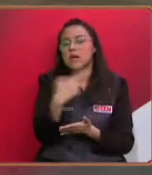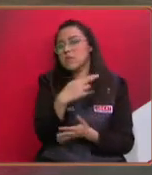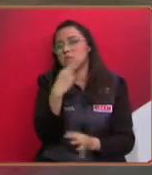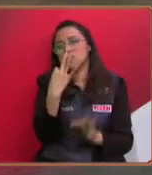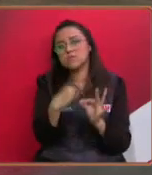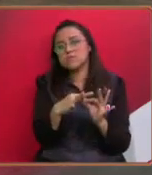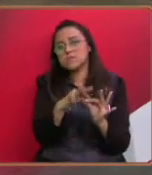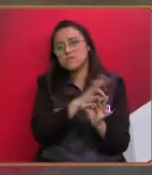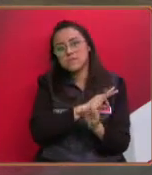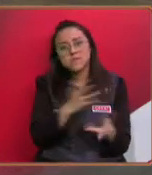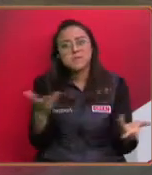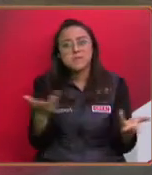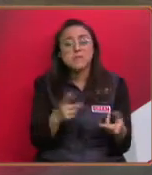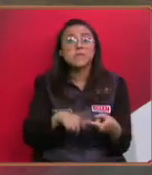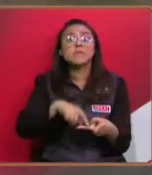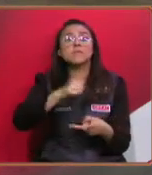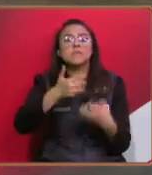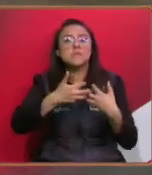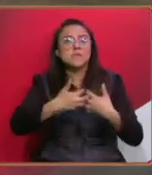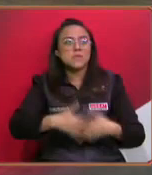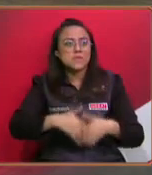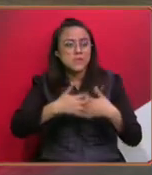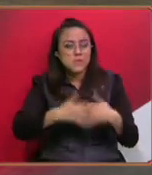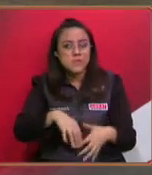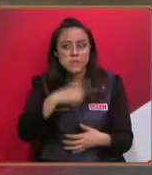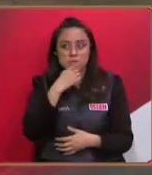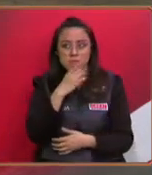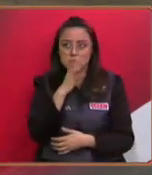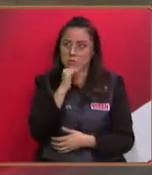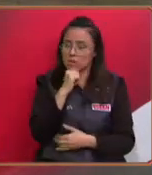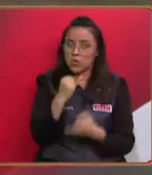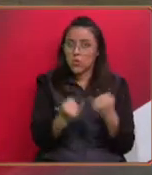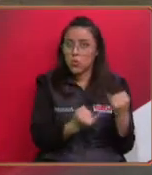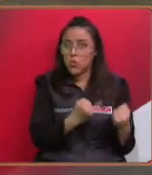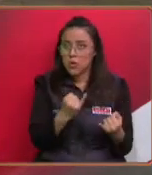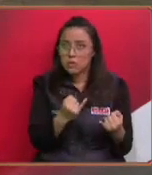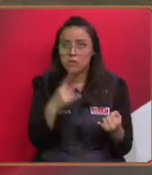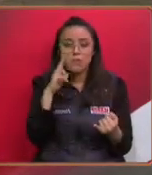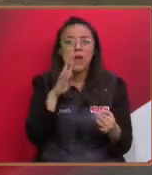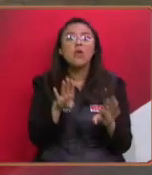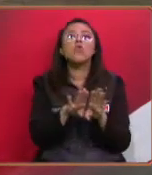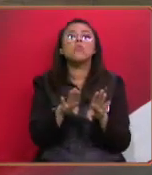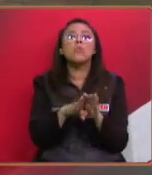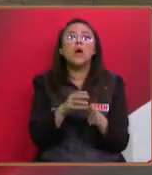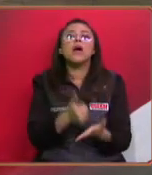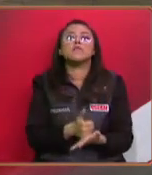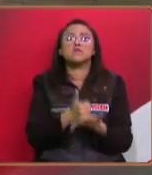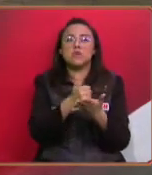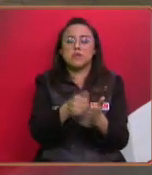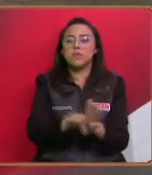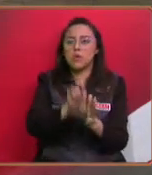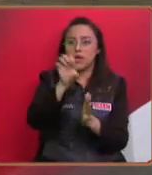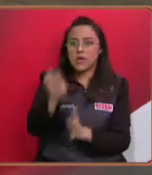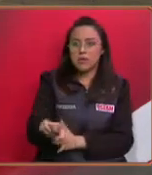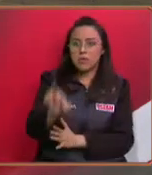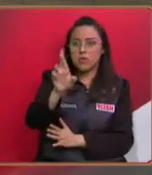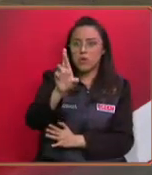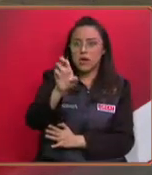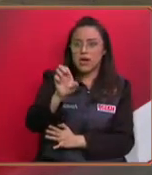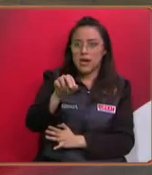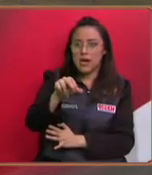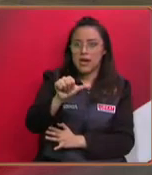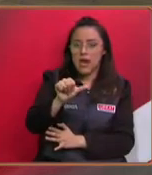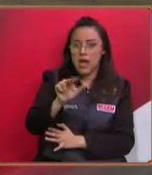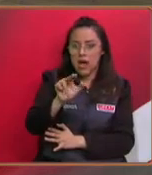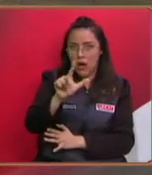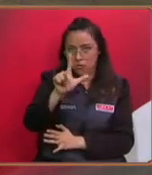listo. Lo puedes hacer así. Otras empresas nos dicen, yo no puedo con juguete, pero ¿cómo te apoyo? Y es el caso de Renault, que ha hecho